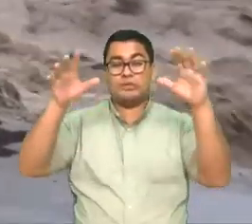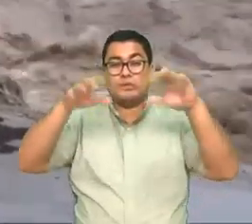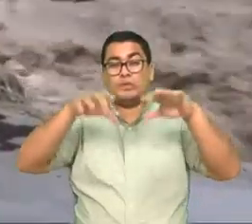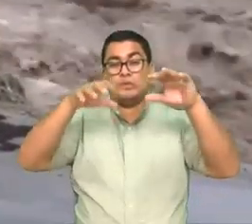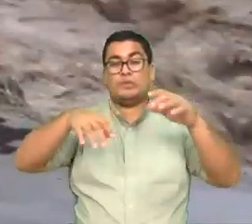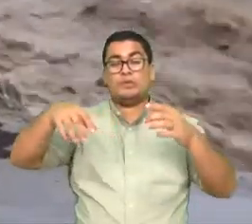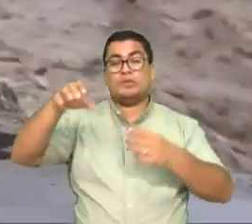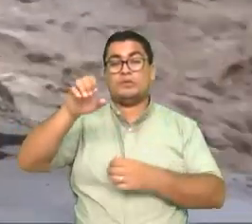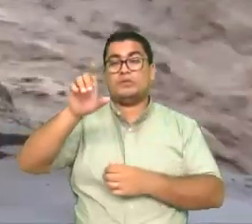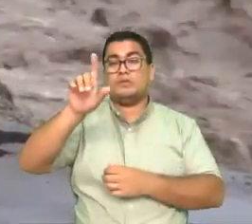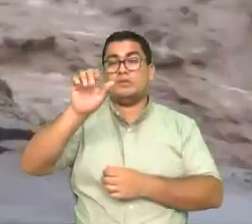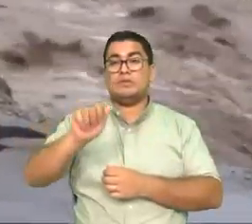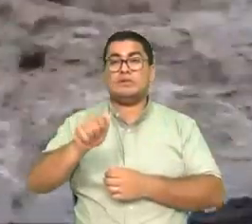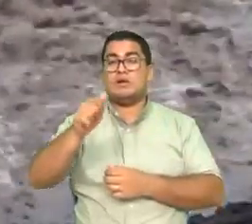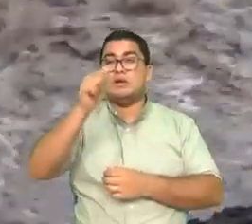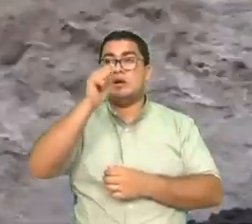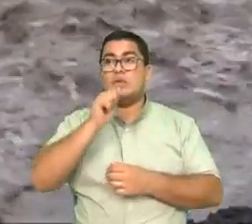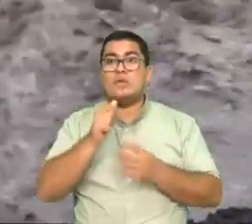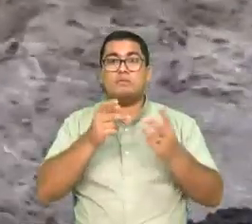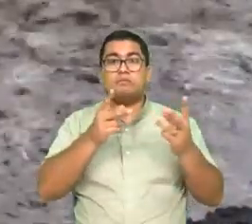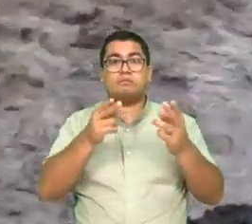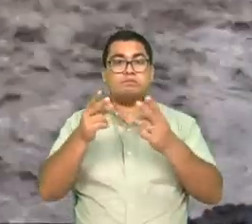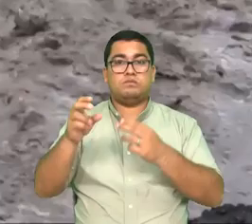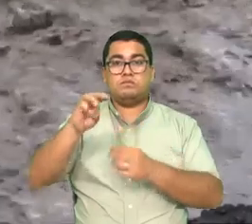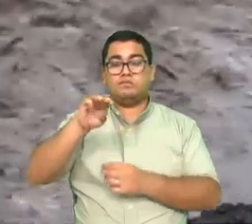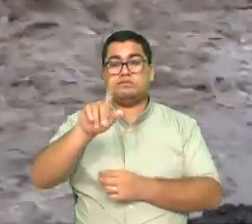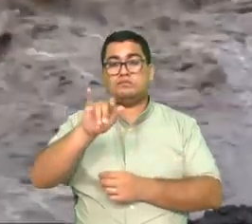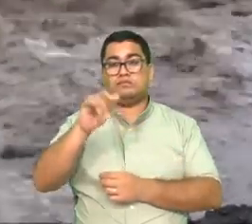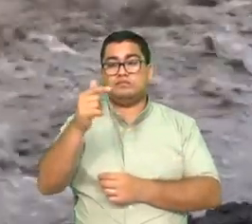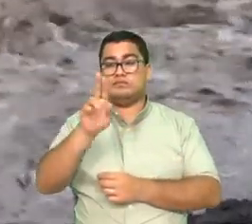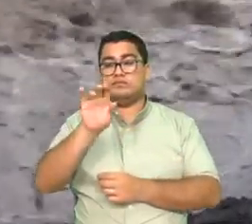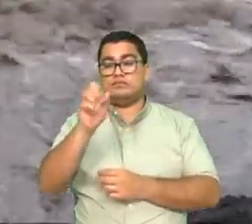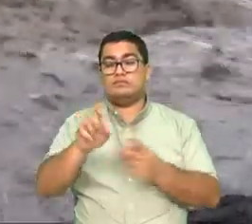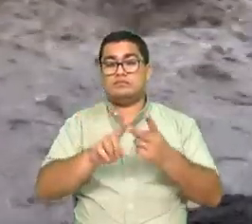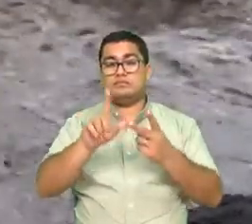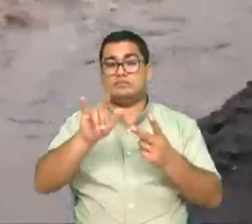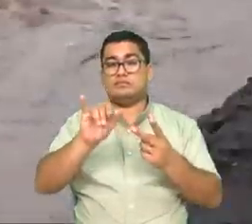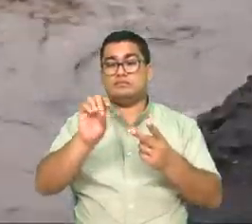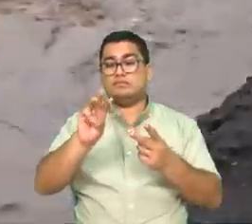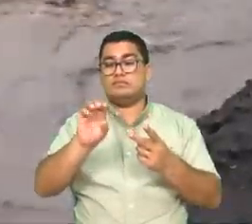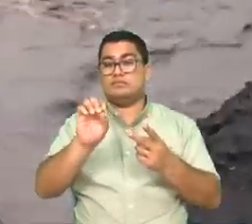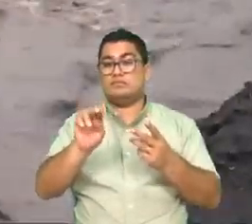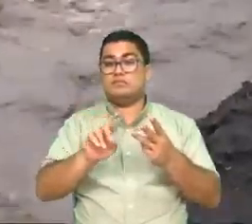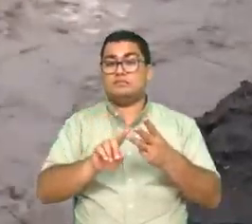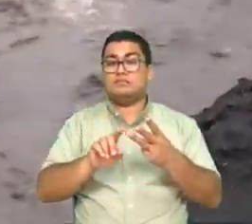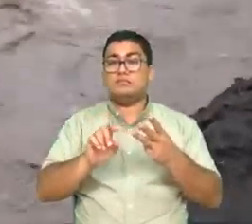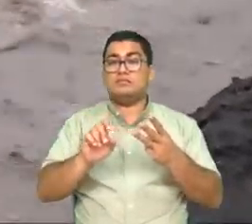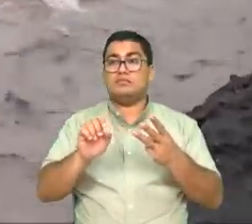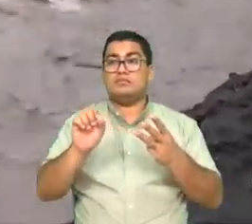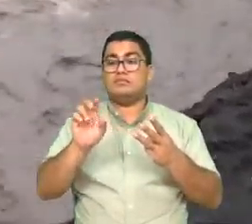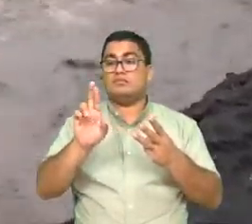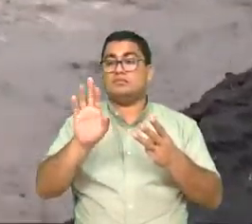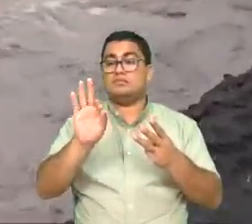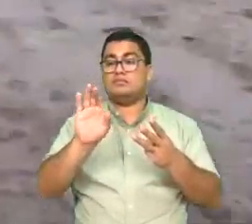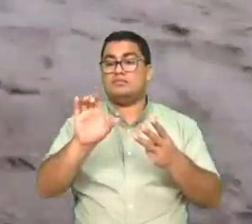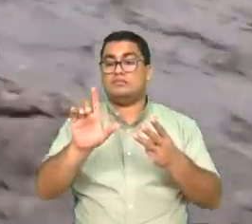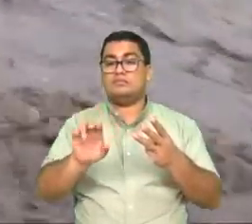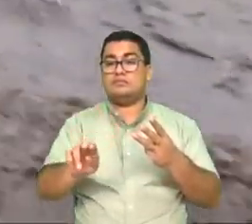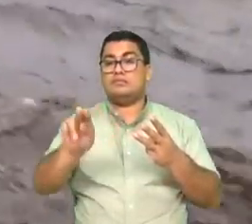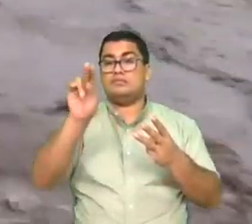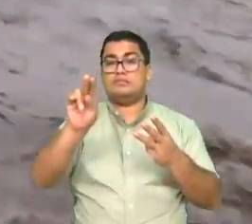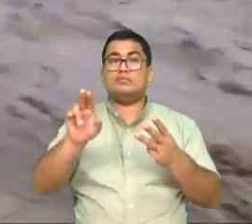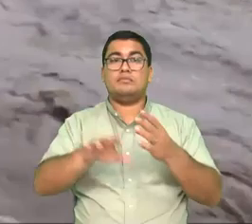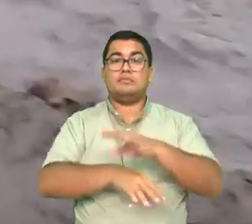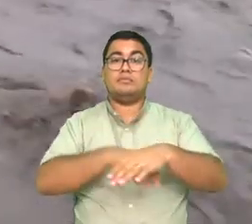Eta, suspendieron el abastecimiento en Matihuas, Matagalpa, El Limón, Nueva Segovia y San Rafael del Norte, Jinotega. Sin embargo, cuando